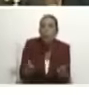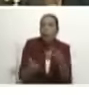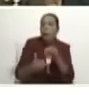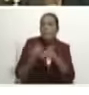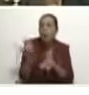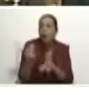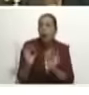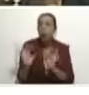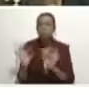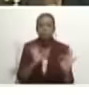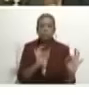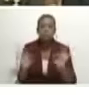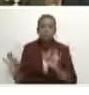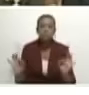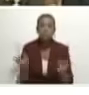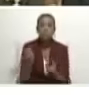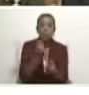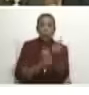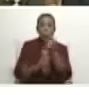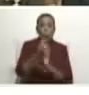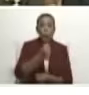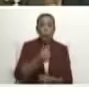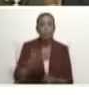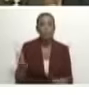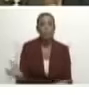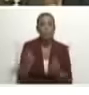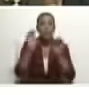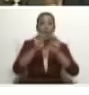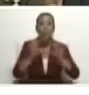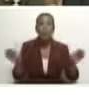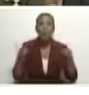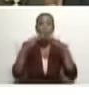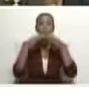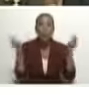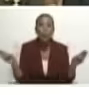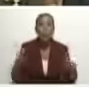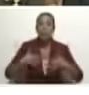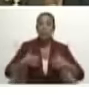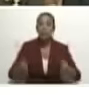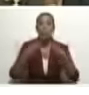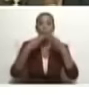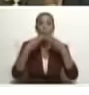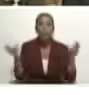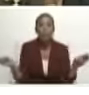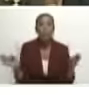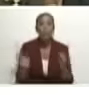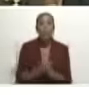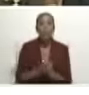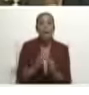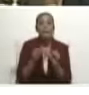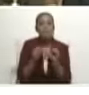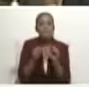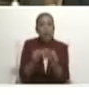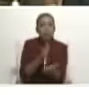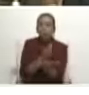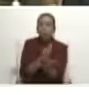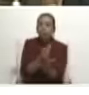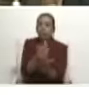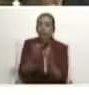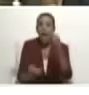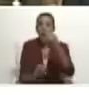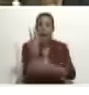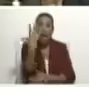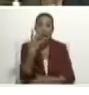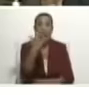importantes en la recuperación de la educación pública, la salud pública, en mantener la construcción